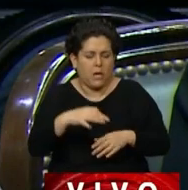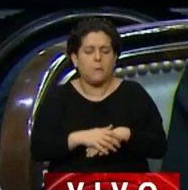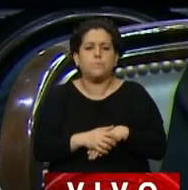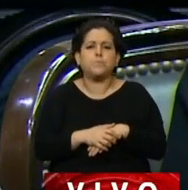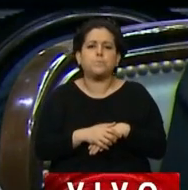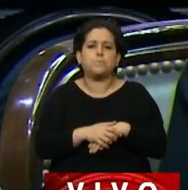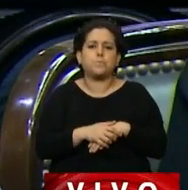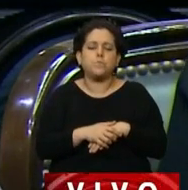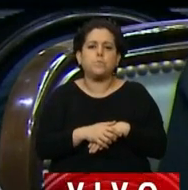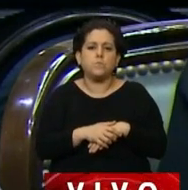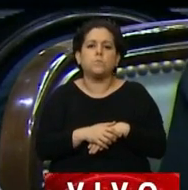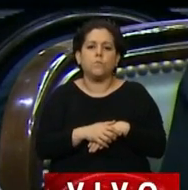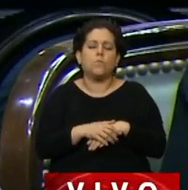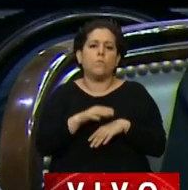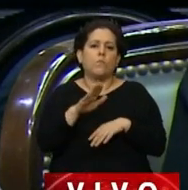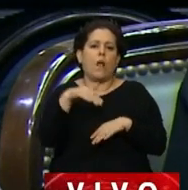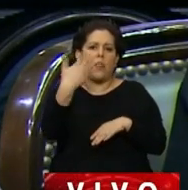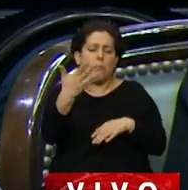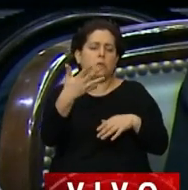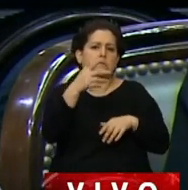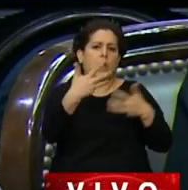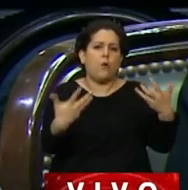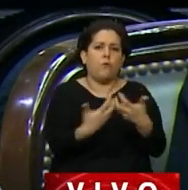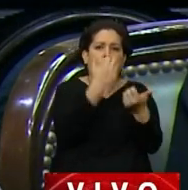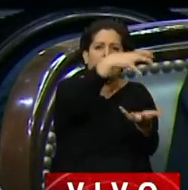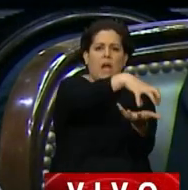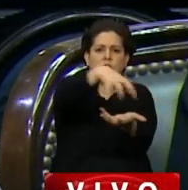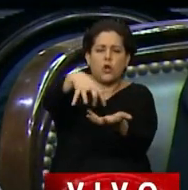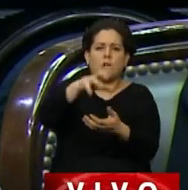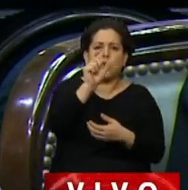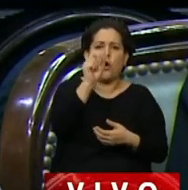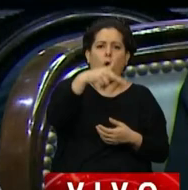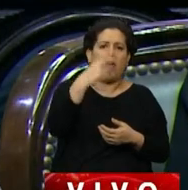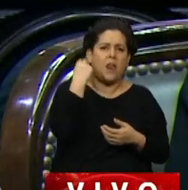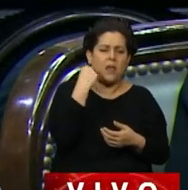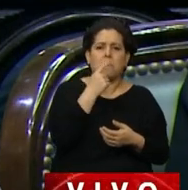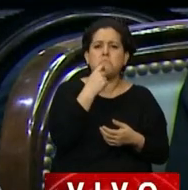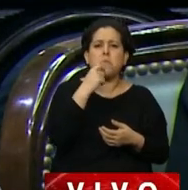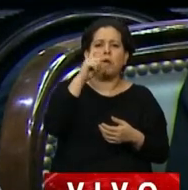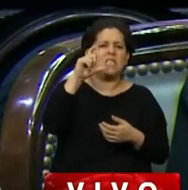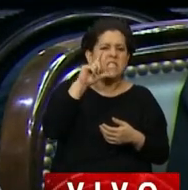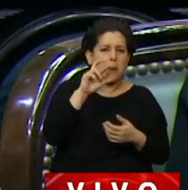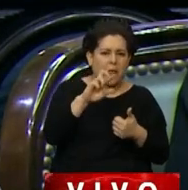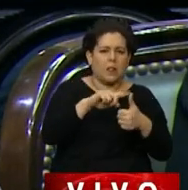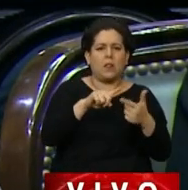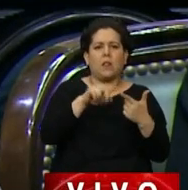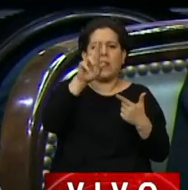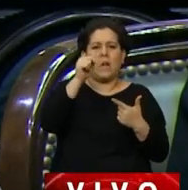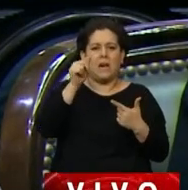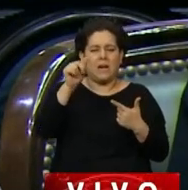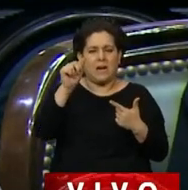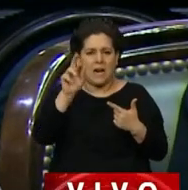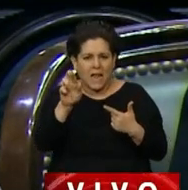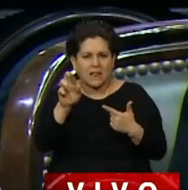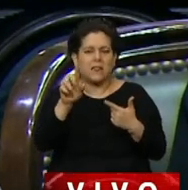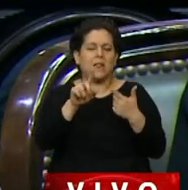Después de eso, fueron las fundaciones, prestigiosas ONG como CIPEC, RAP,